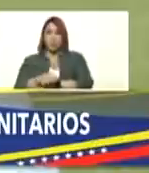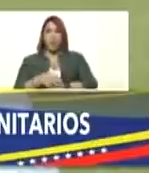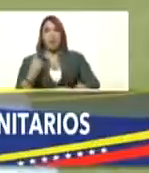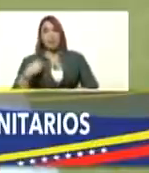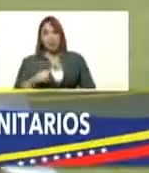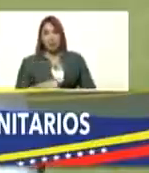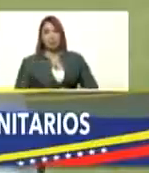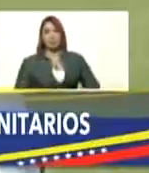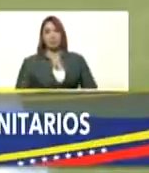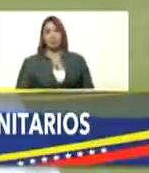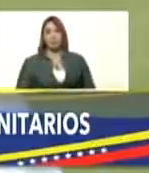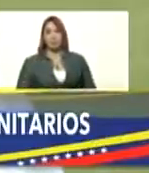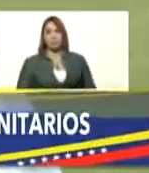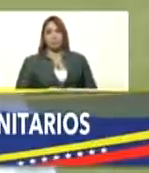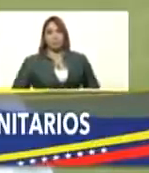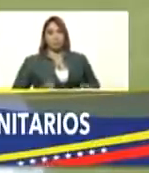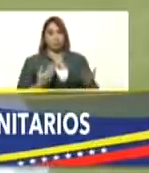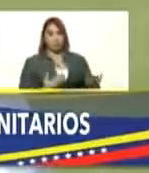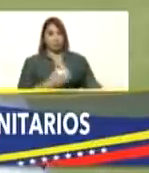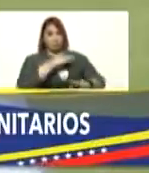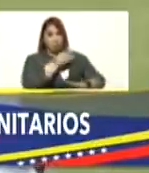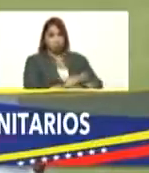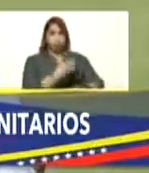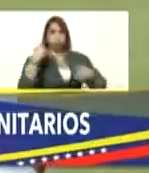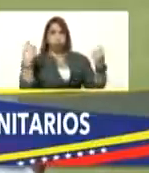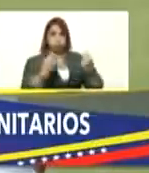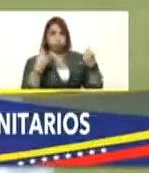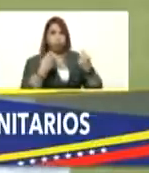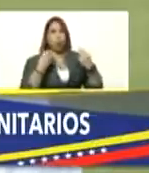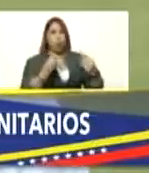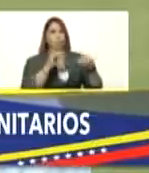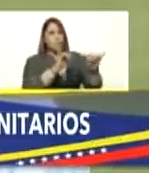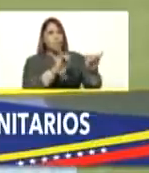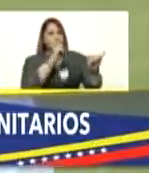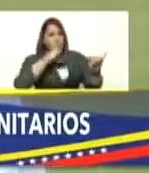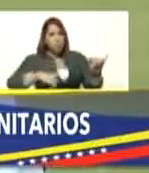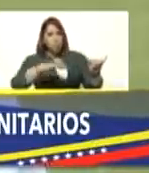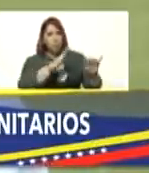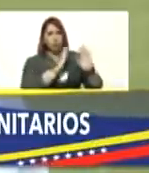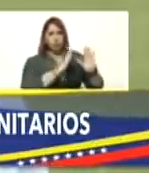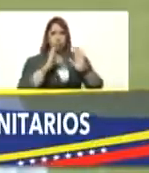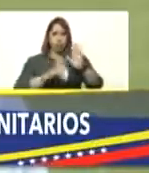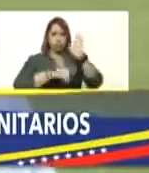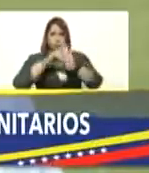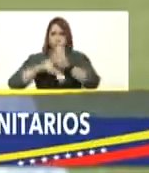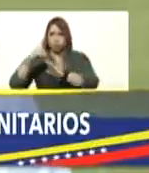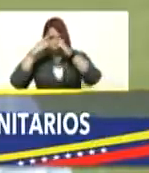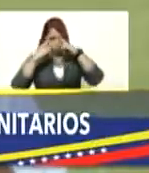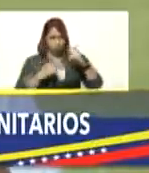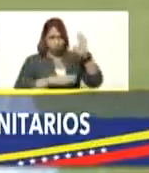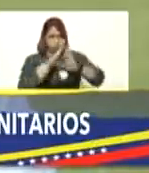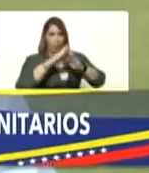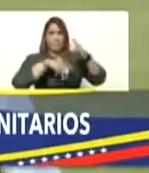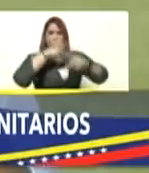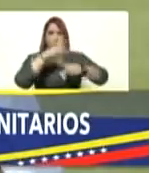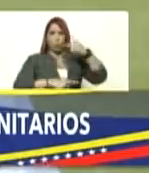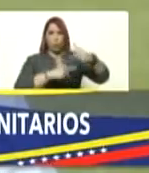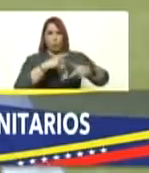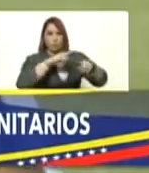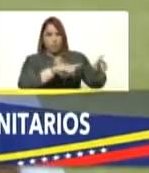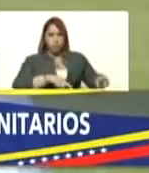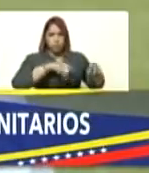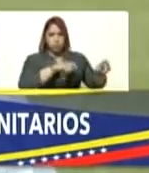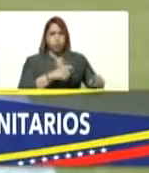tienen que entregarle al poder popular, cómo el mismo pueblo organizado desarrolla las potencialidades productivas,